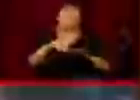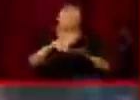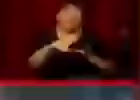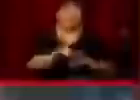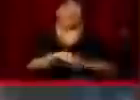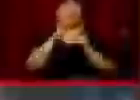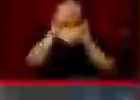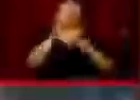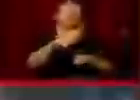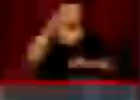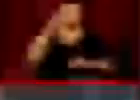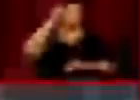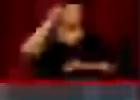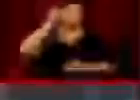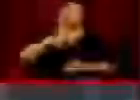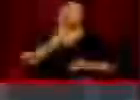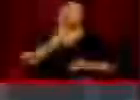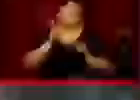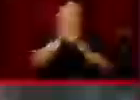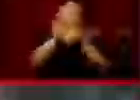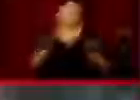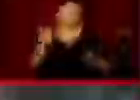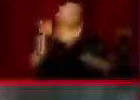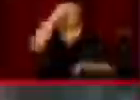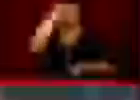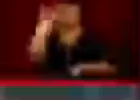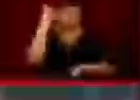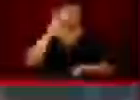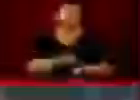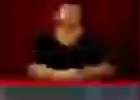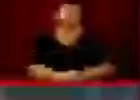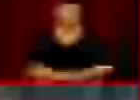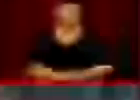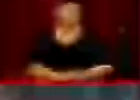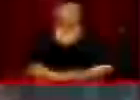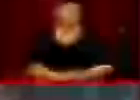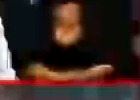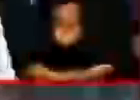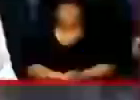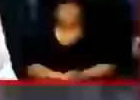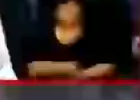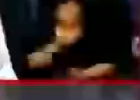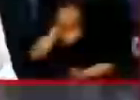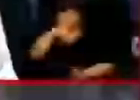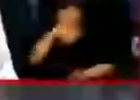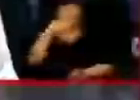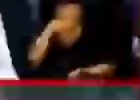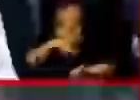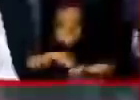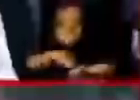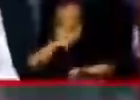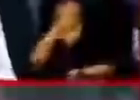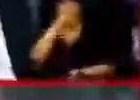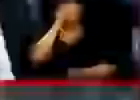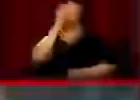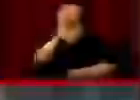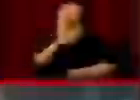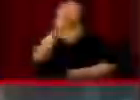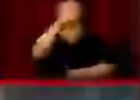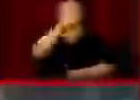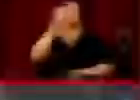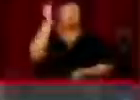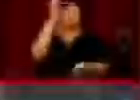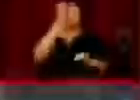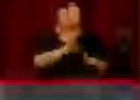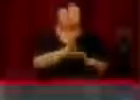enfocando, los inversores también y los países también, porque yo siempre digo que esta es una negociación no entre la Argentina y el fondo, sino es una negociación entre